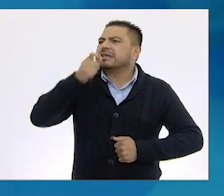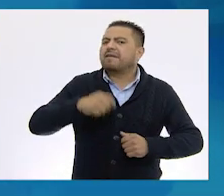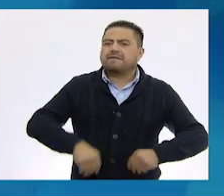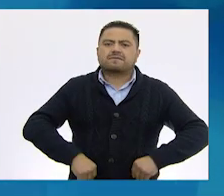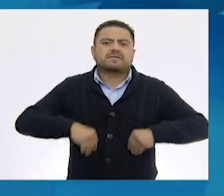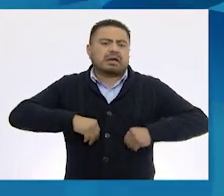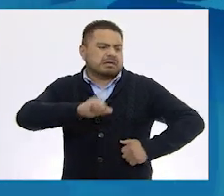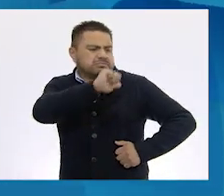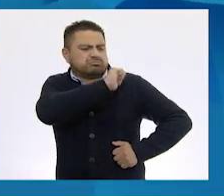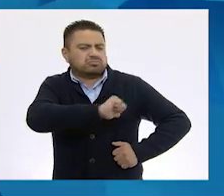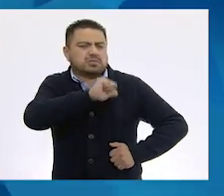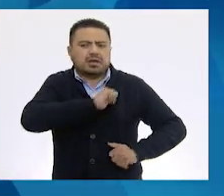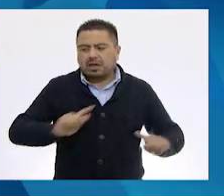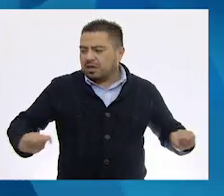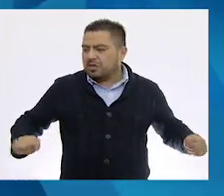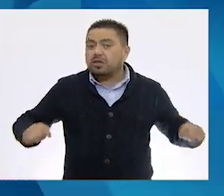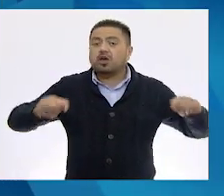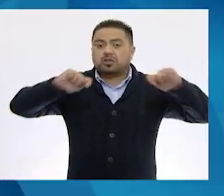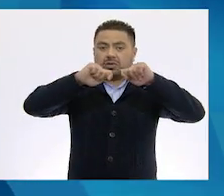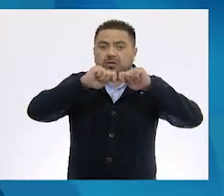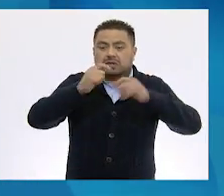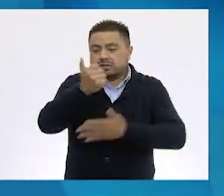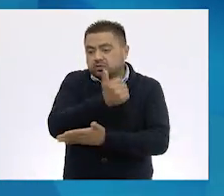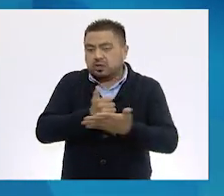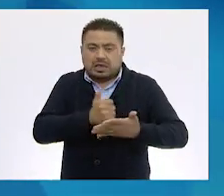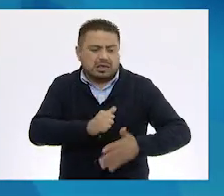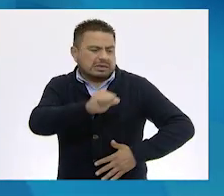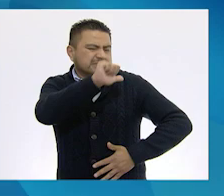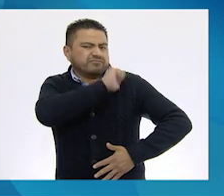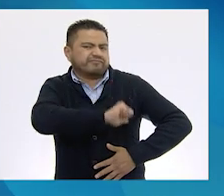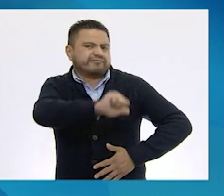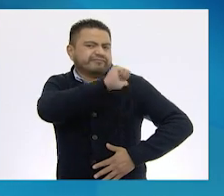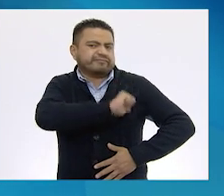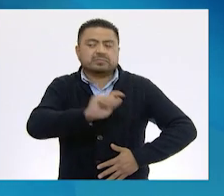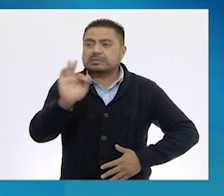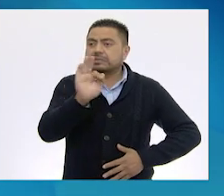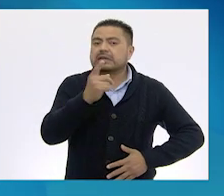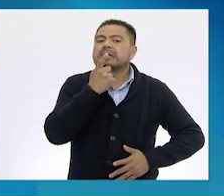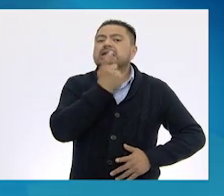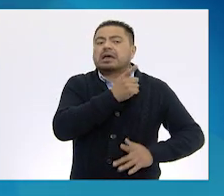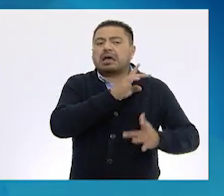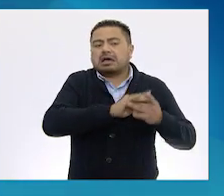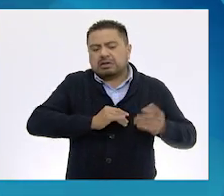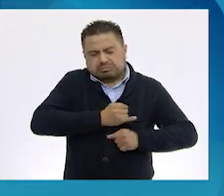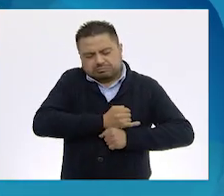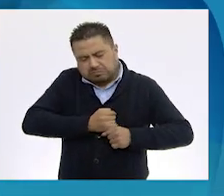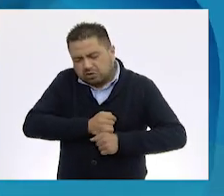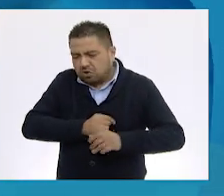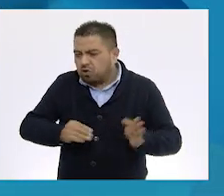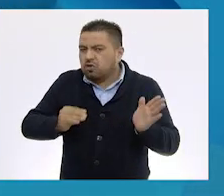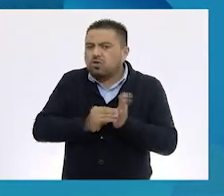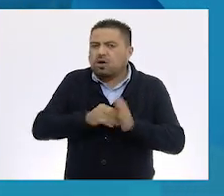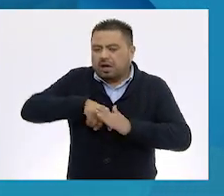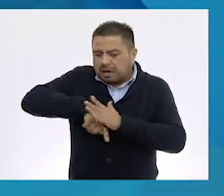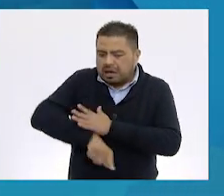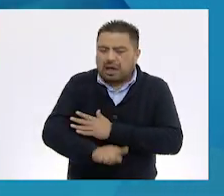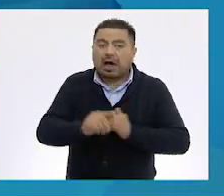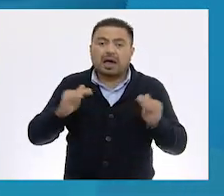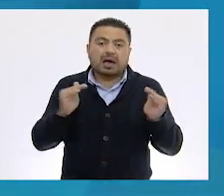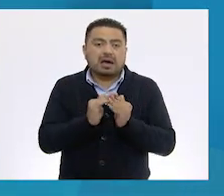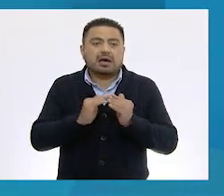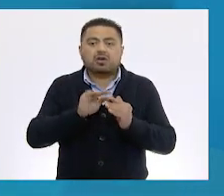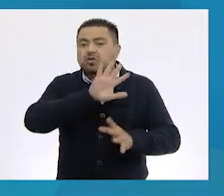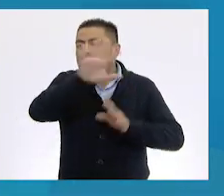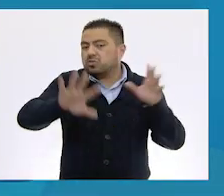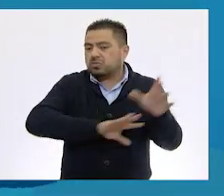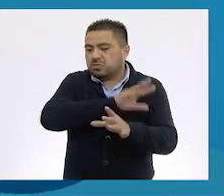de los antiguos teotihuacanos. En la ciudad antigua, que según los arqueólogos sigue enterrada debajo de nuestras casas. Todos